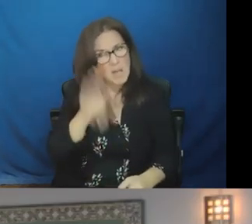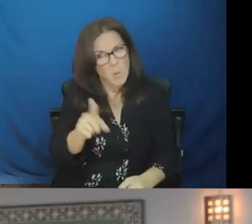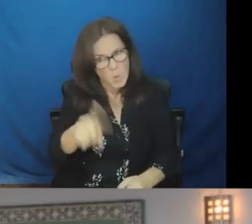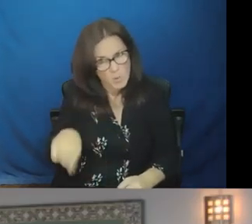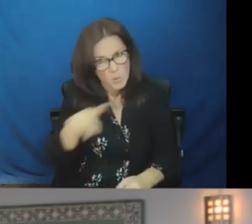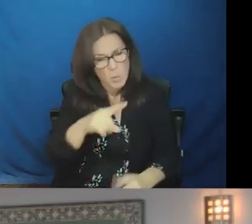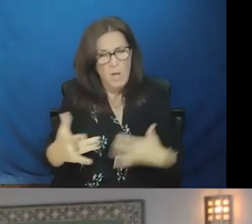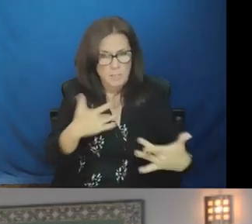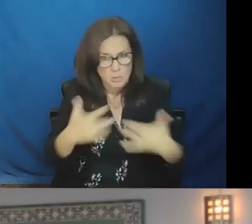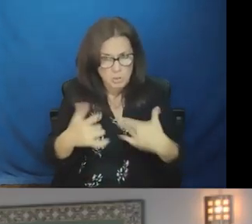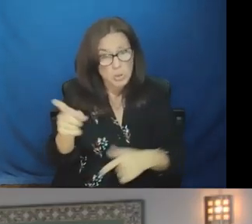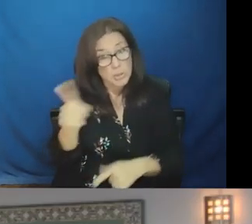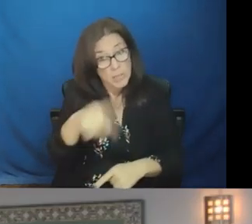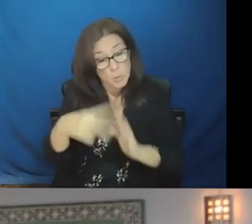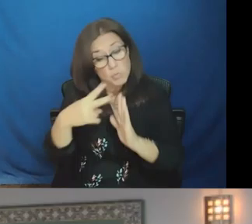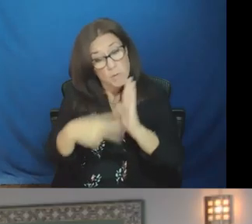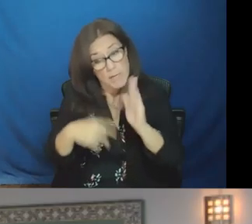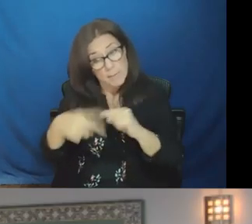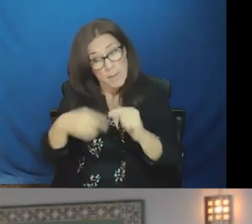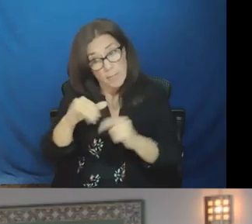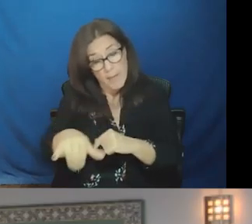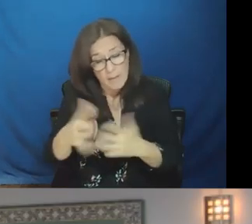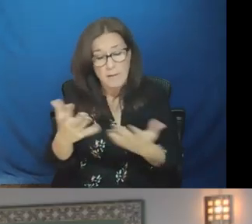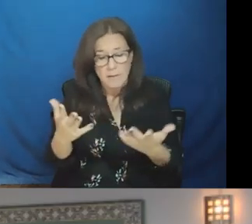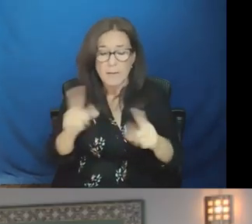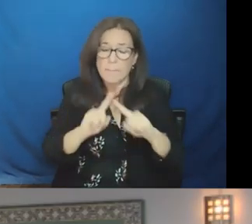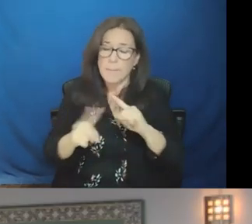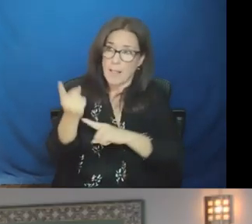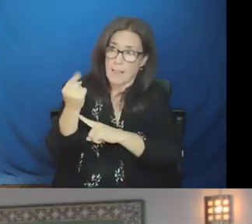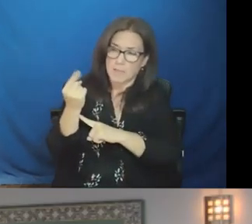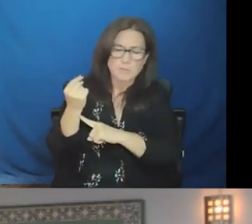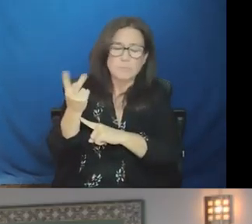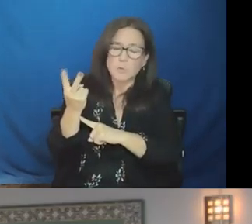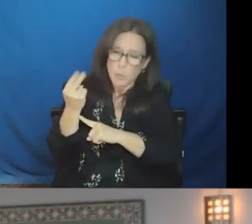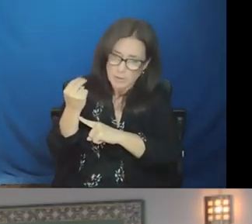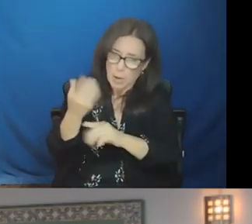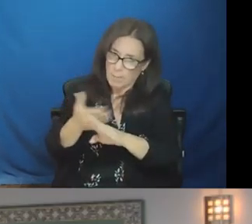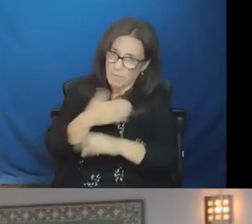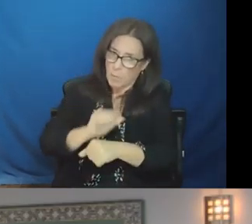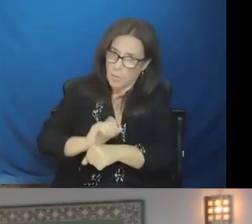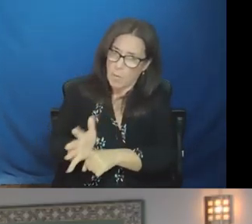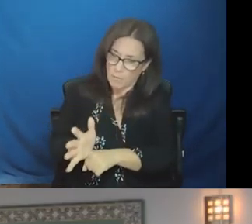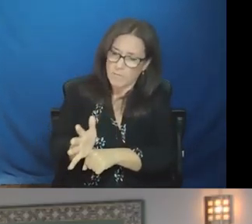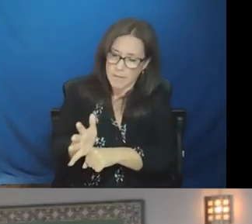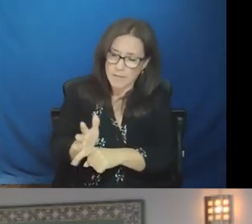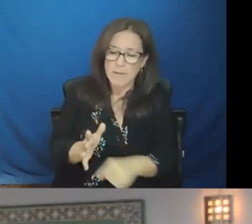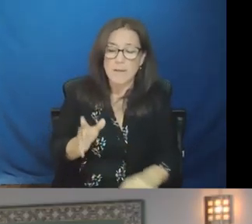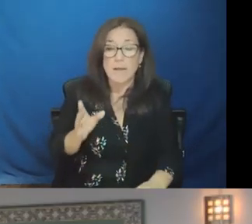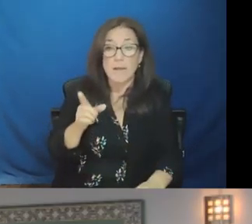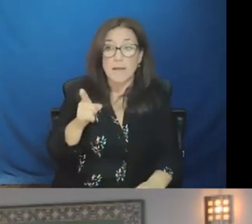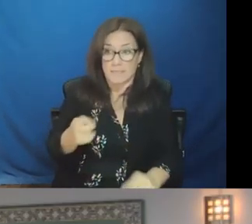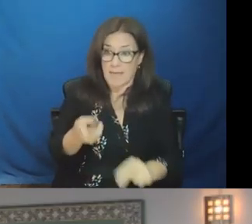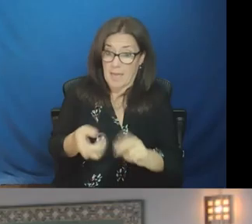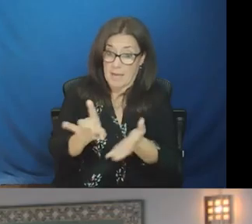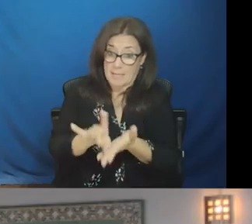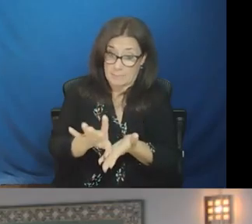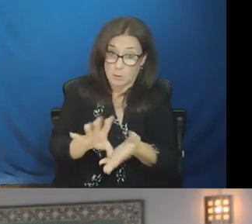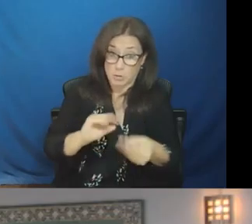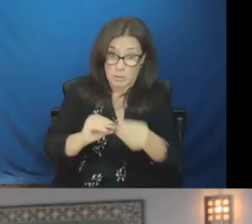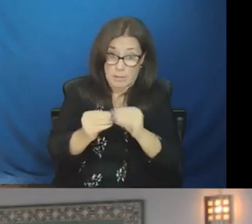son afectados de manera desproporcionada y yo sé que ustedes están preocupados y les importa y ustedes leen sobre esto